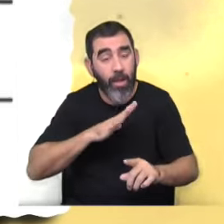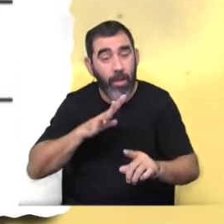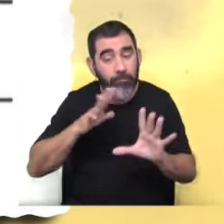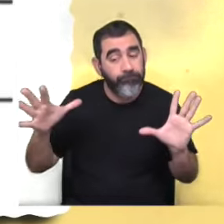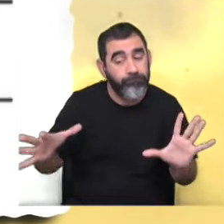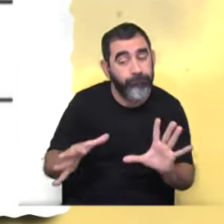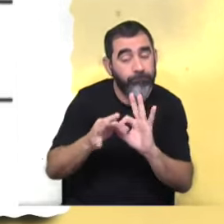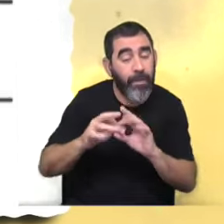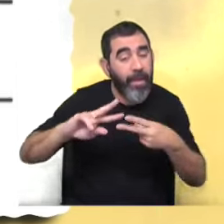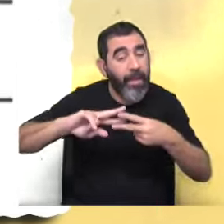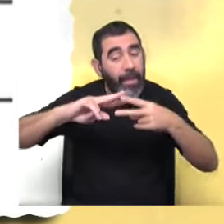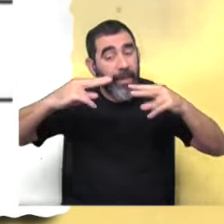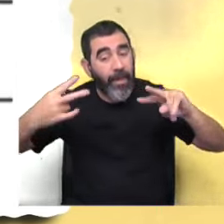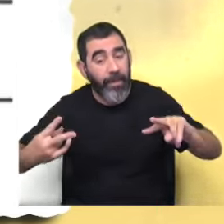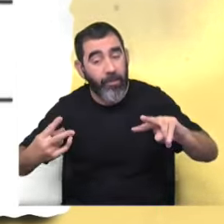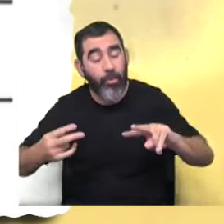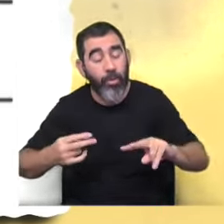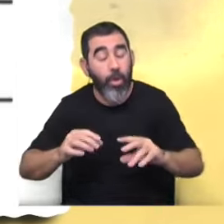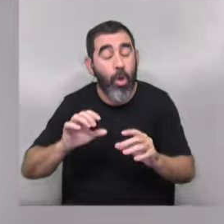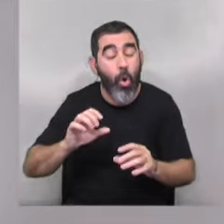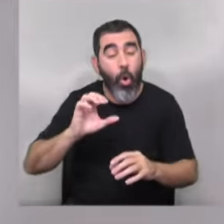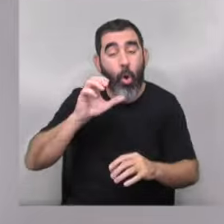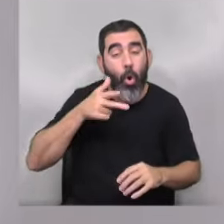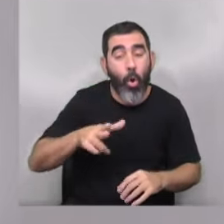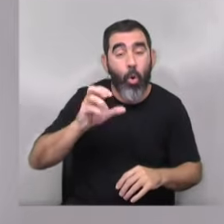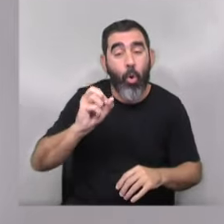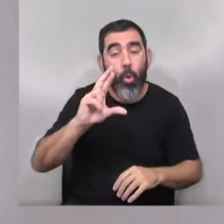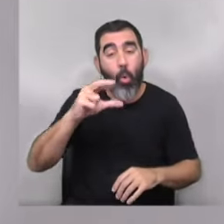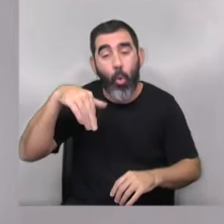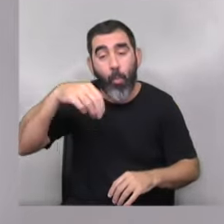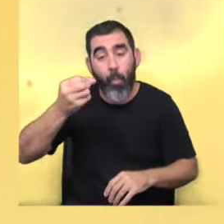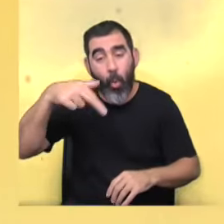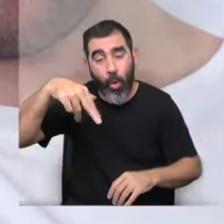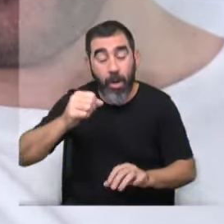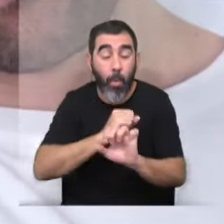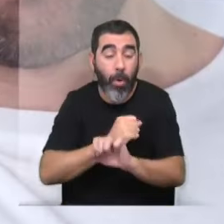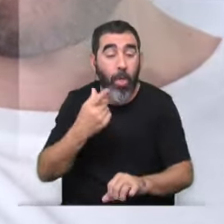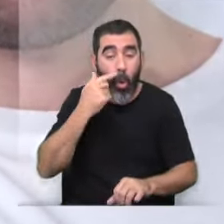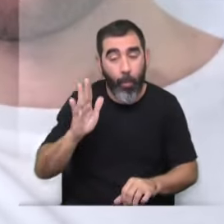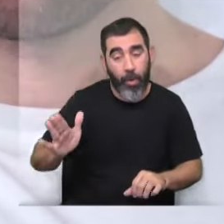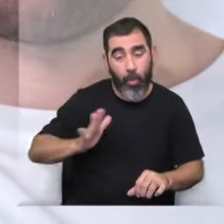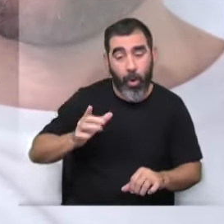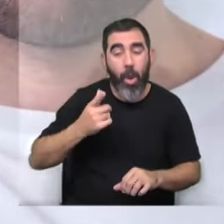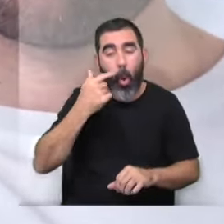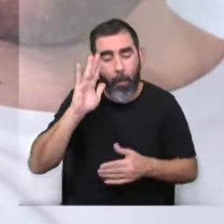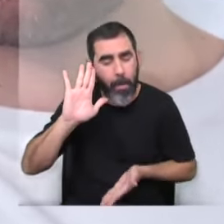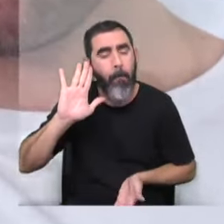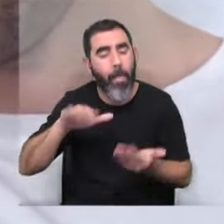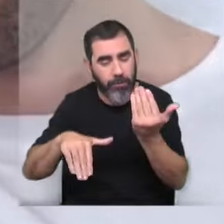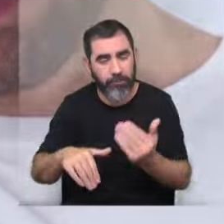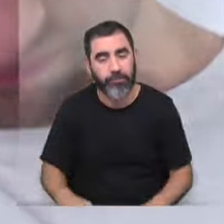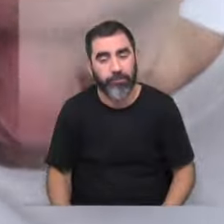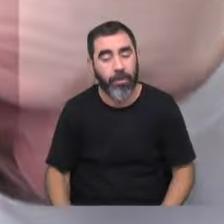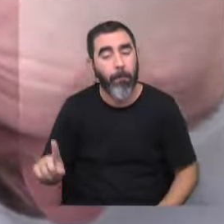relacionado a factores genéticos y factores hormonales. Puede ocurrir tanto en hombres como en mujeres, si bien en hombres es mucho más frecuente.